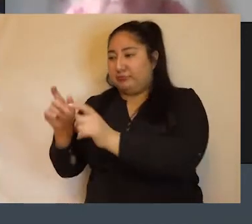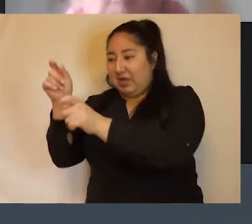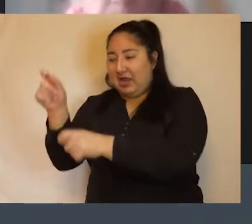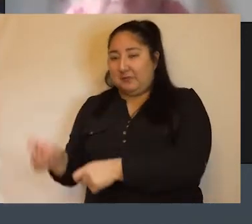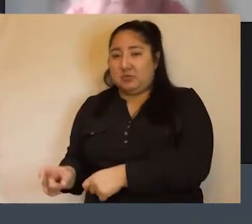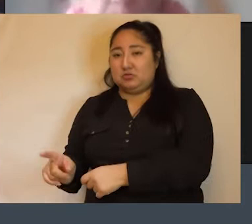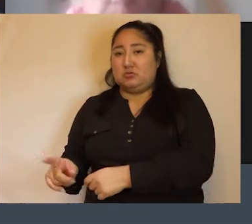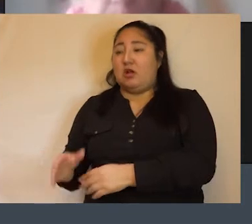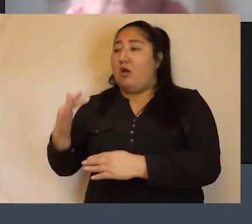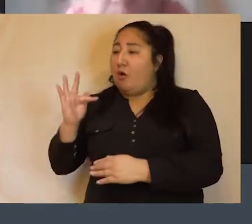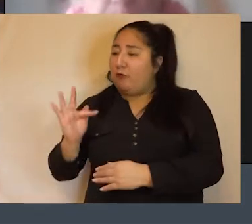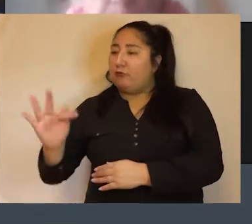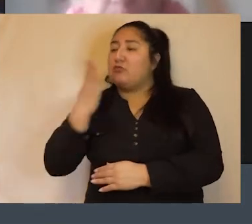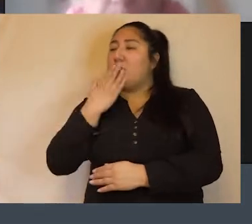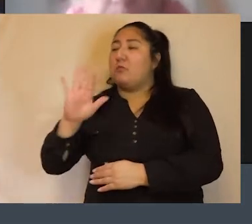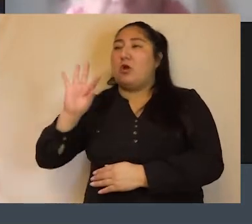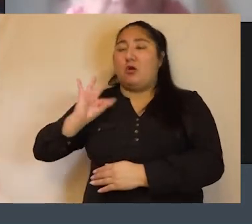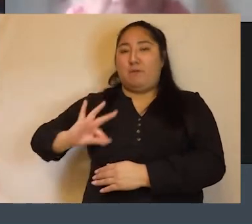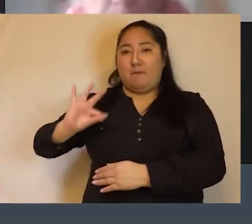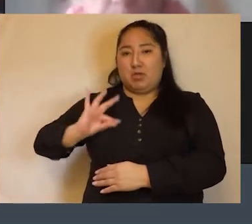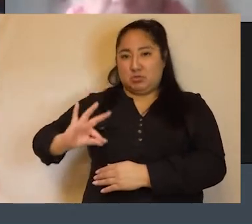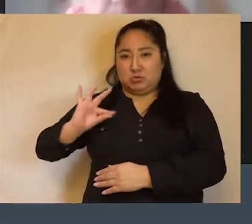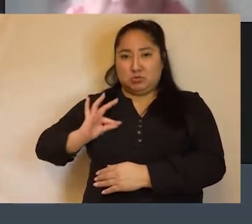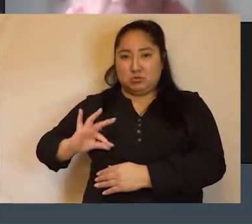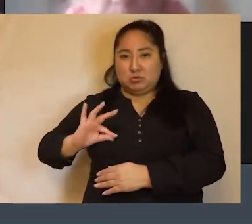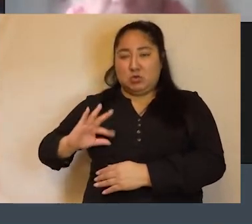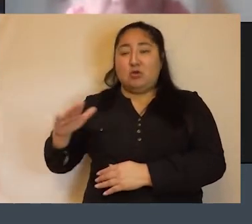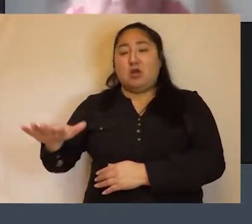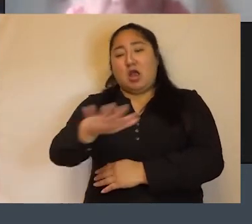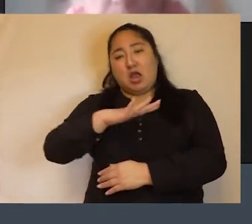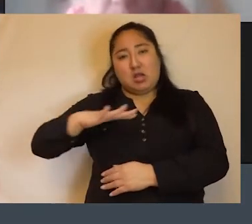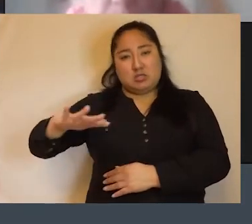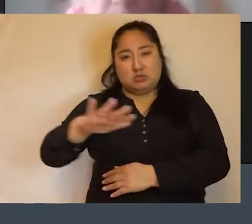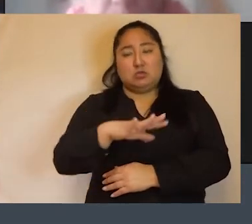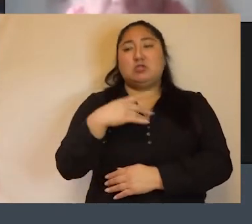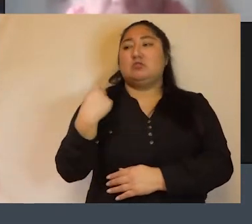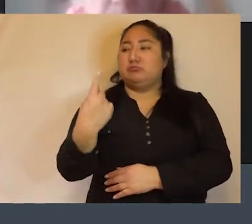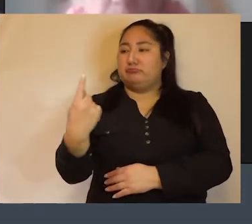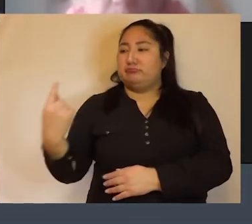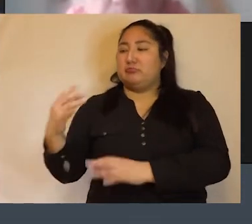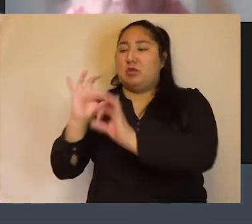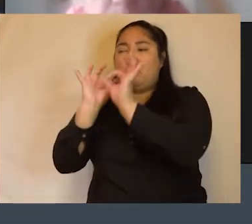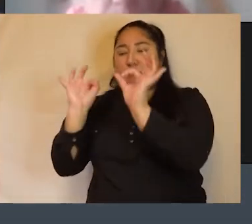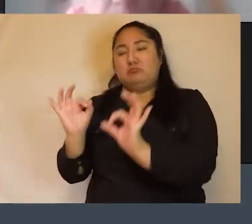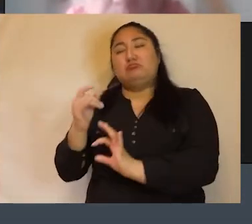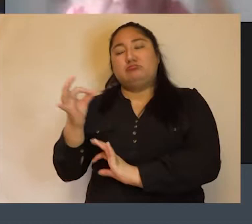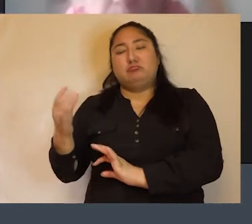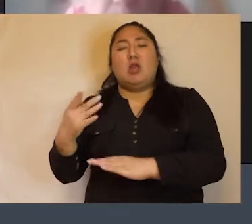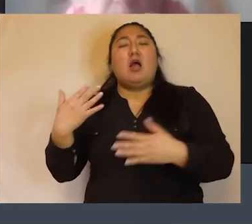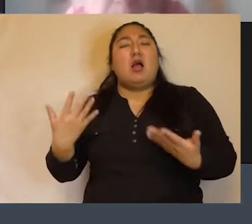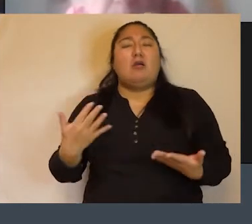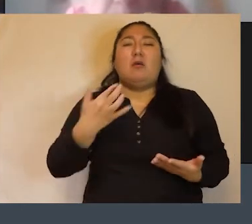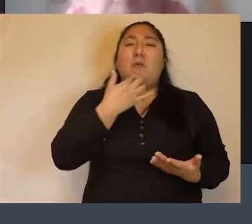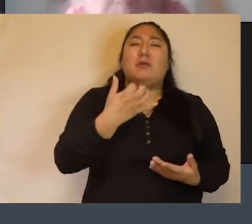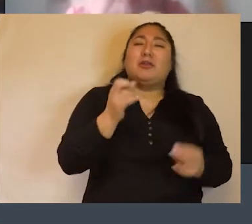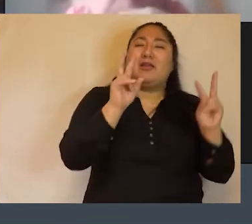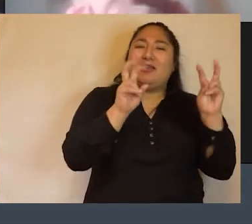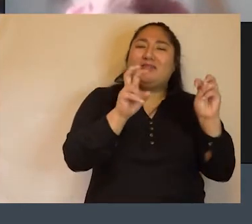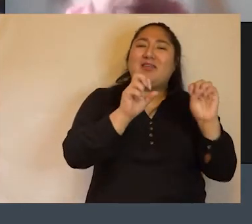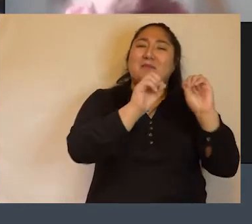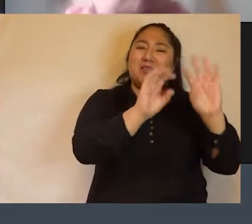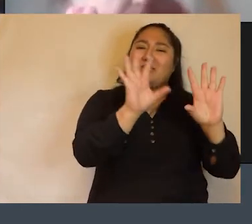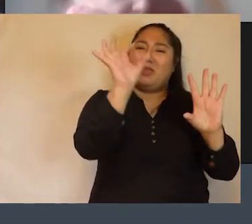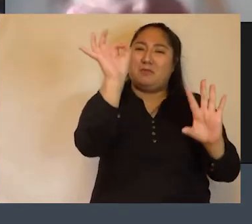persona para que tenga la mejor pensión en el futuro, de acuerdo a la situación particular de cada uno. ¿Por qué llegamos